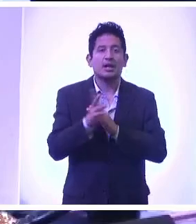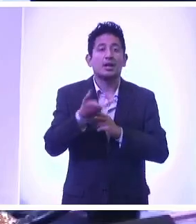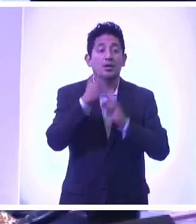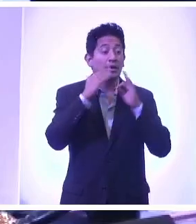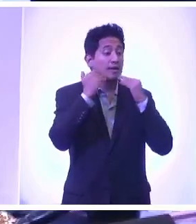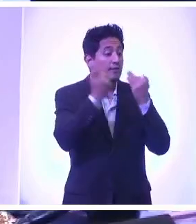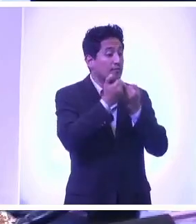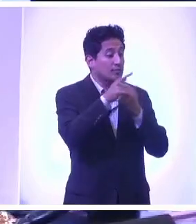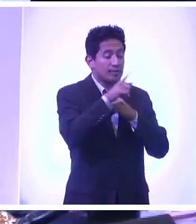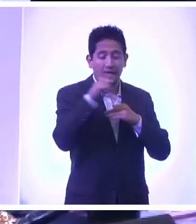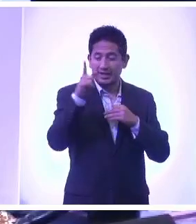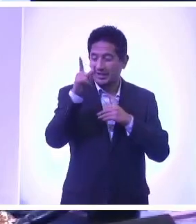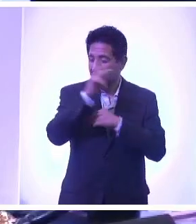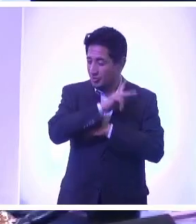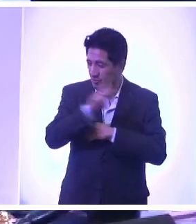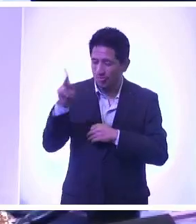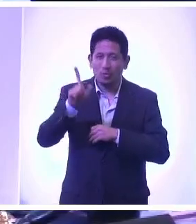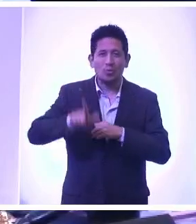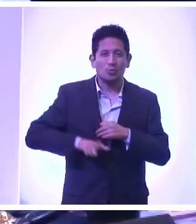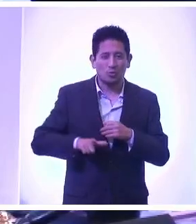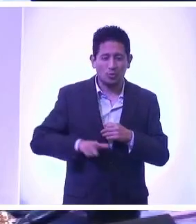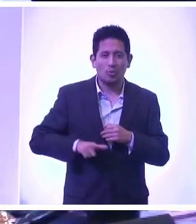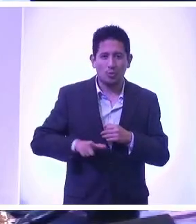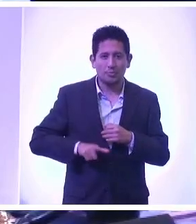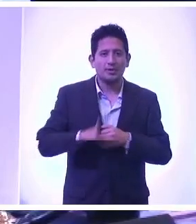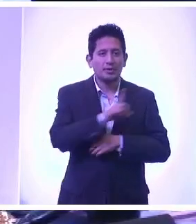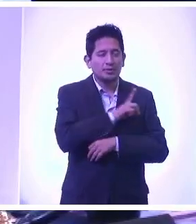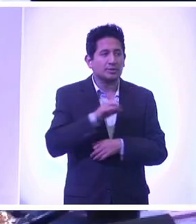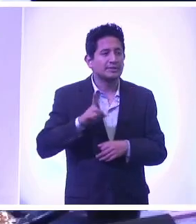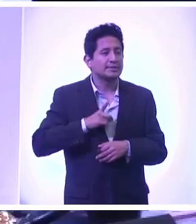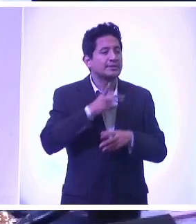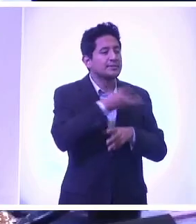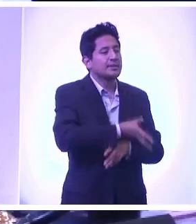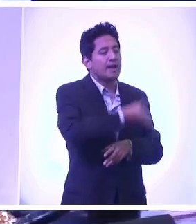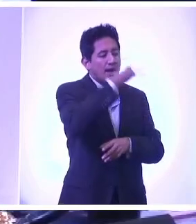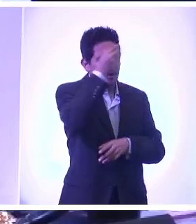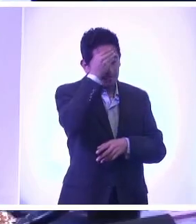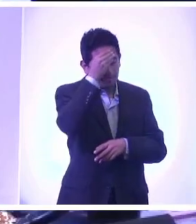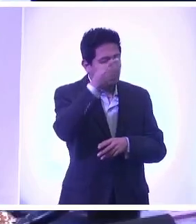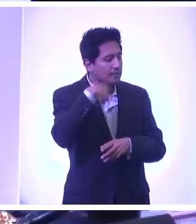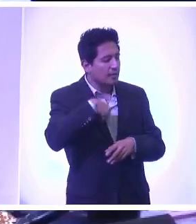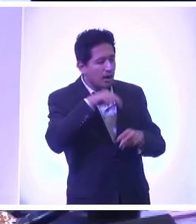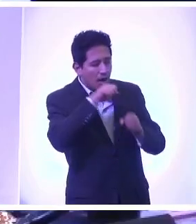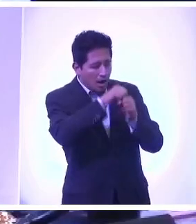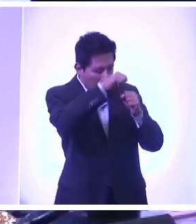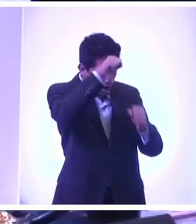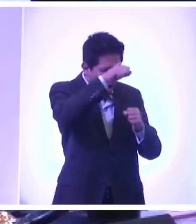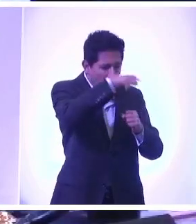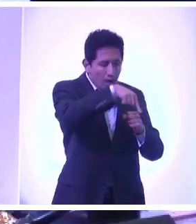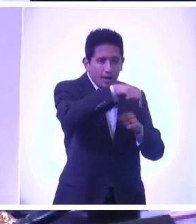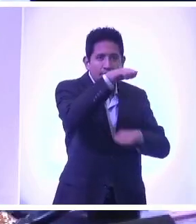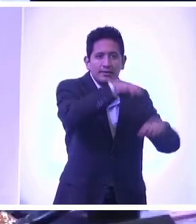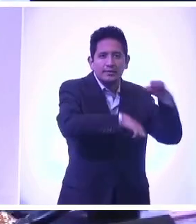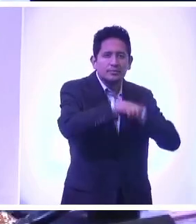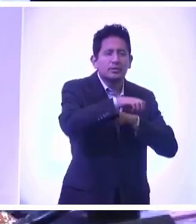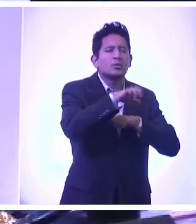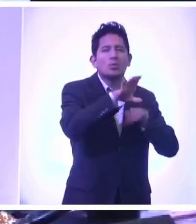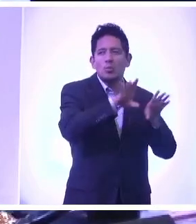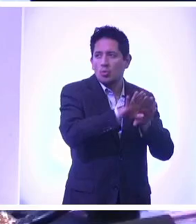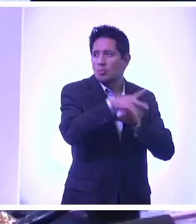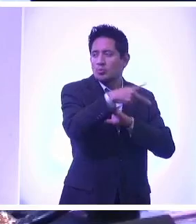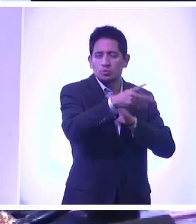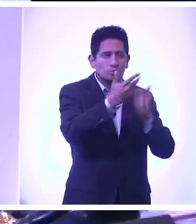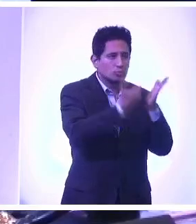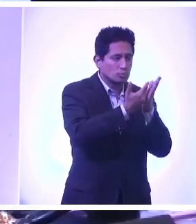gobiernos entiendan que deben de aprender de la forma en la que la industria y la empresa se manejan con esos procesos de